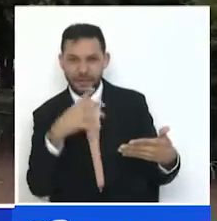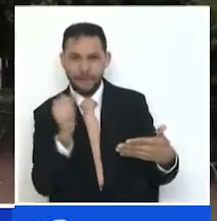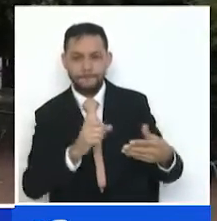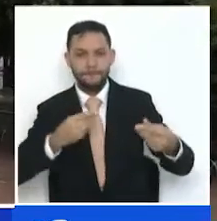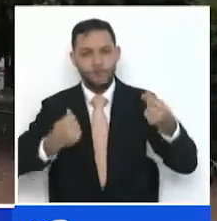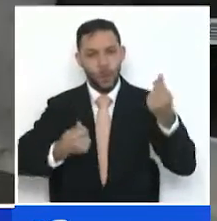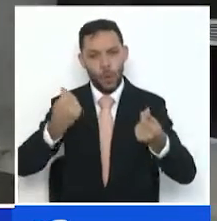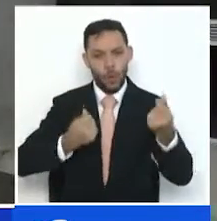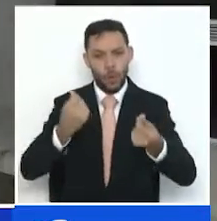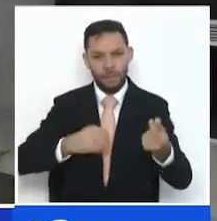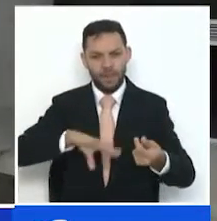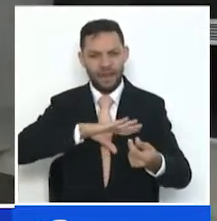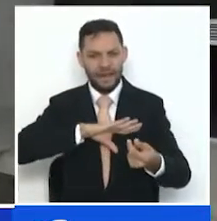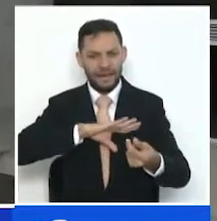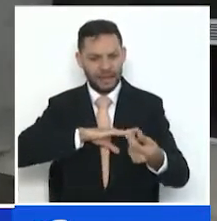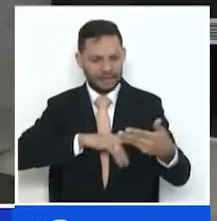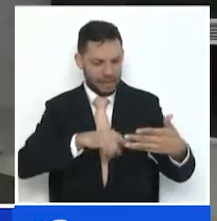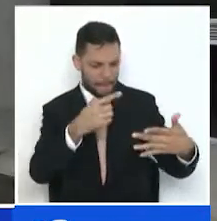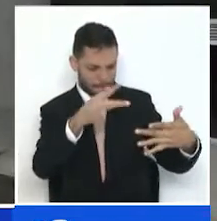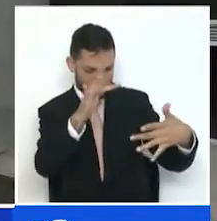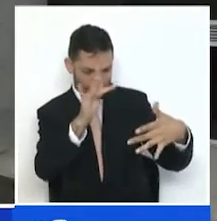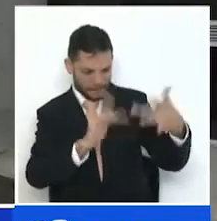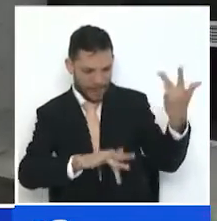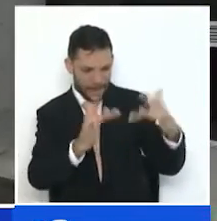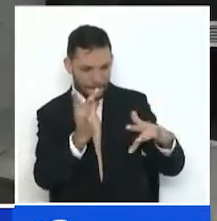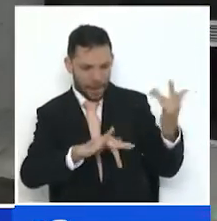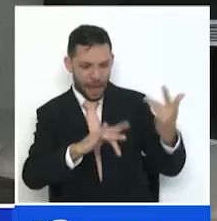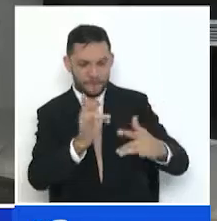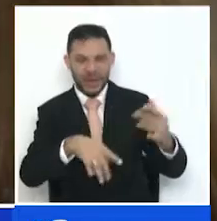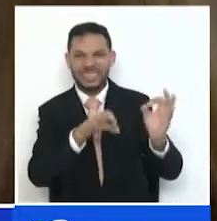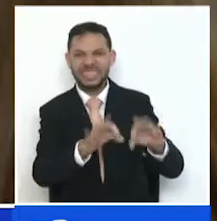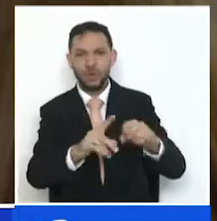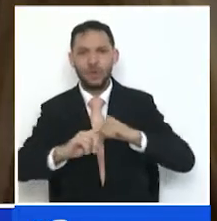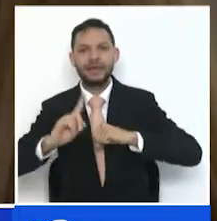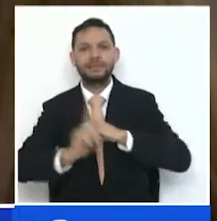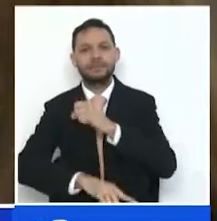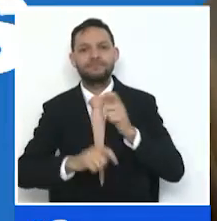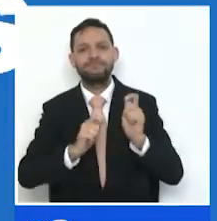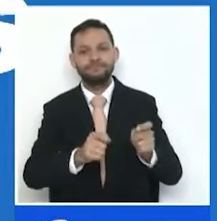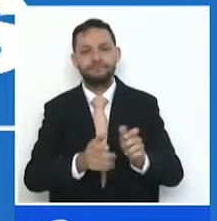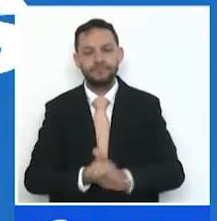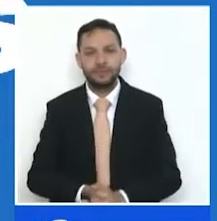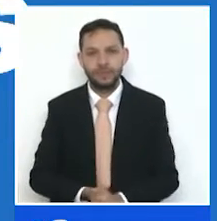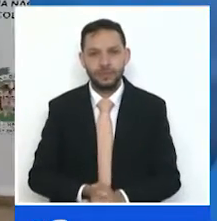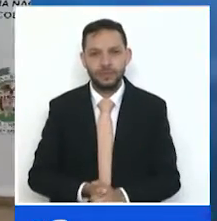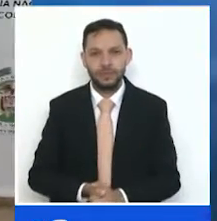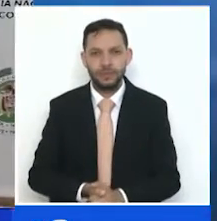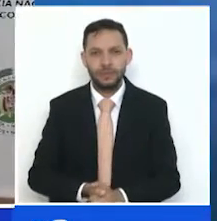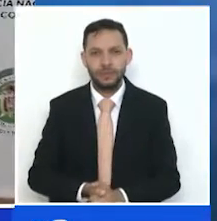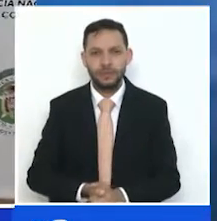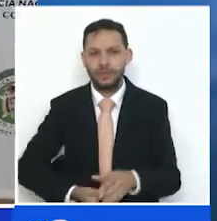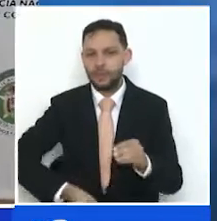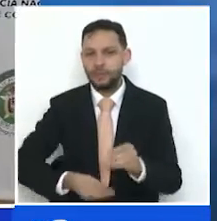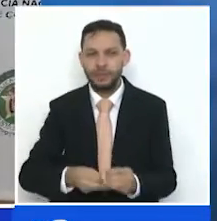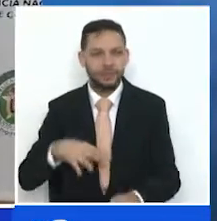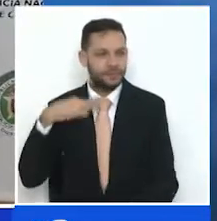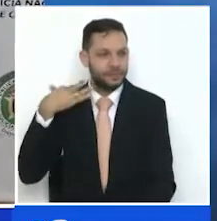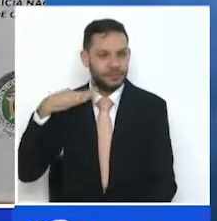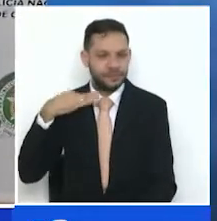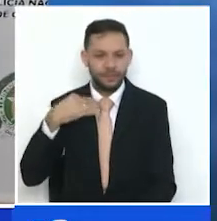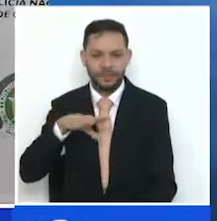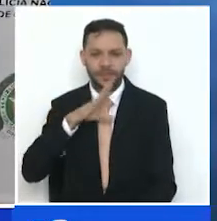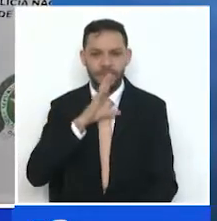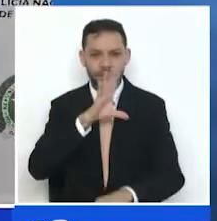municipal que no concuerdan y que podrían traer sanciones disciplinarias. En Armenia fueron capturados